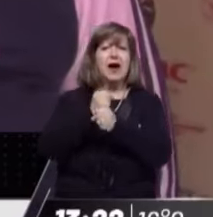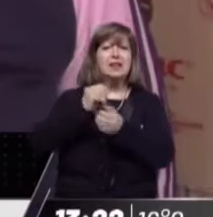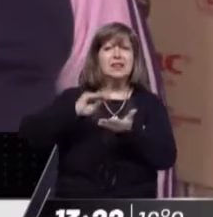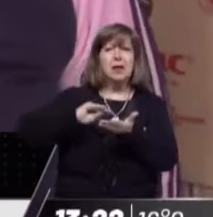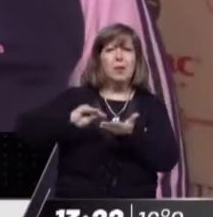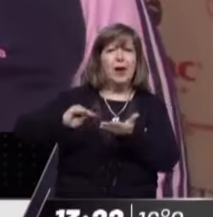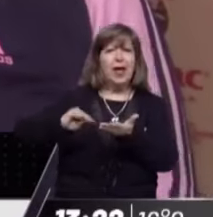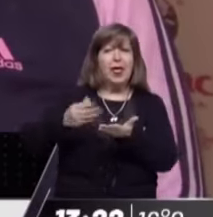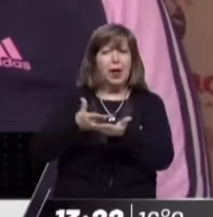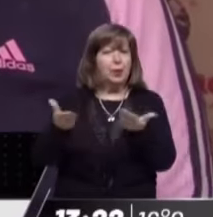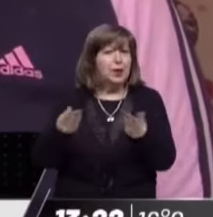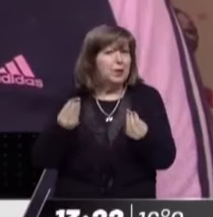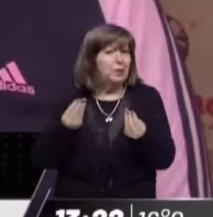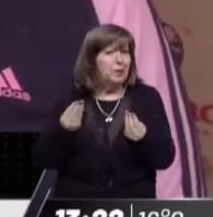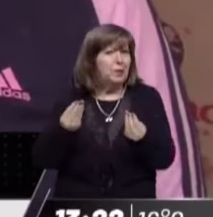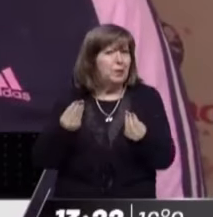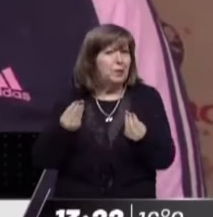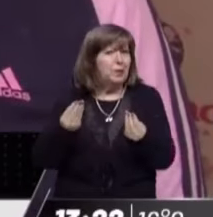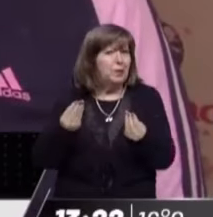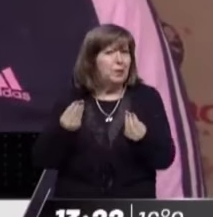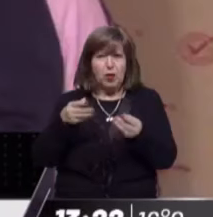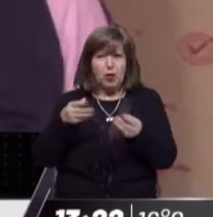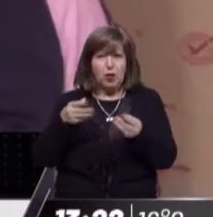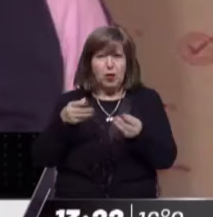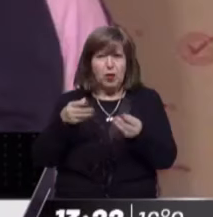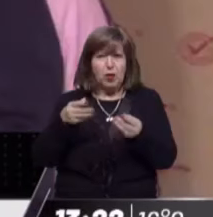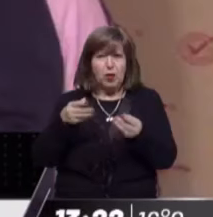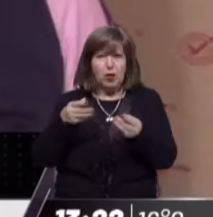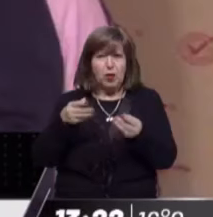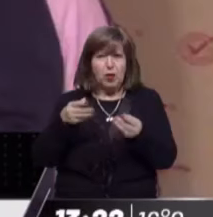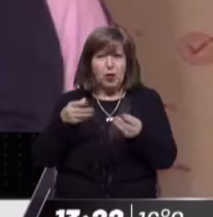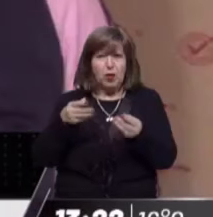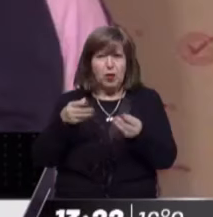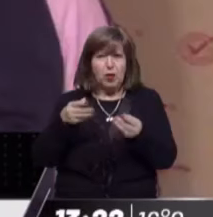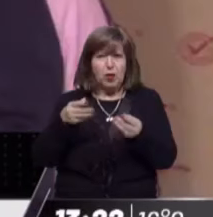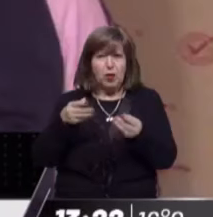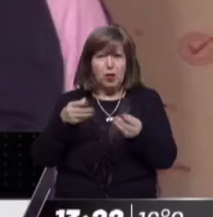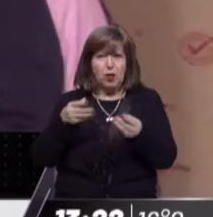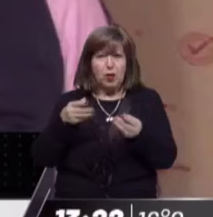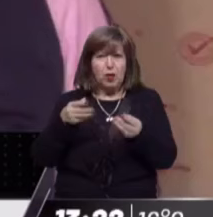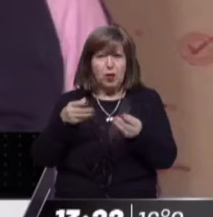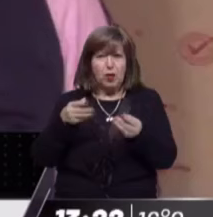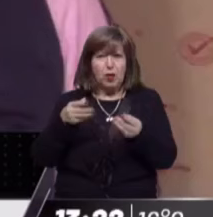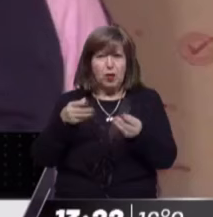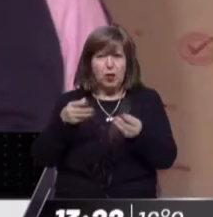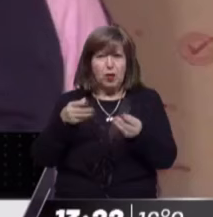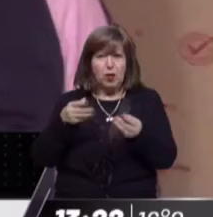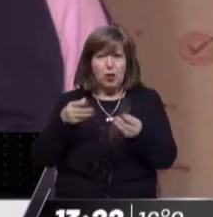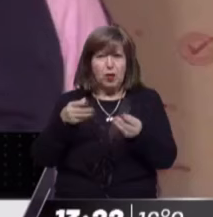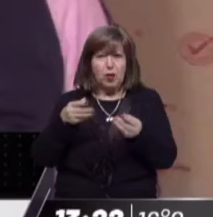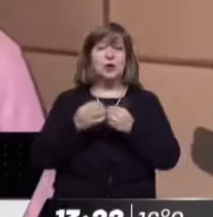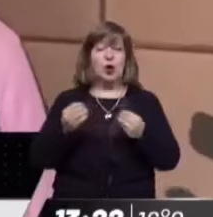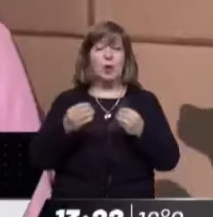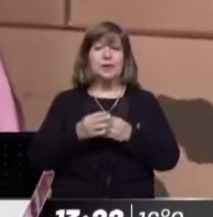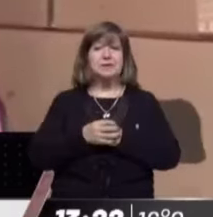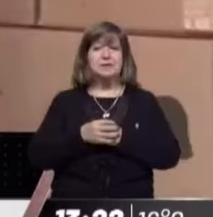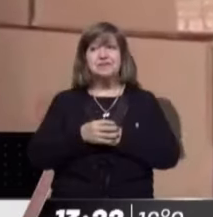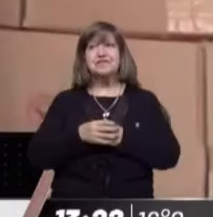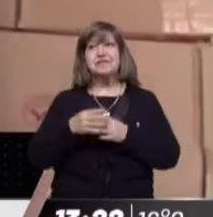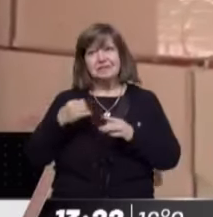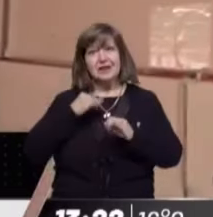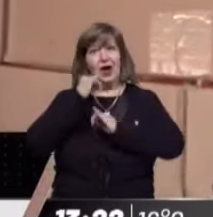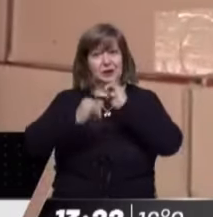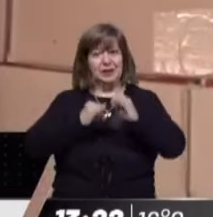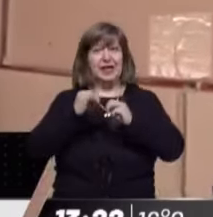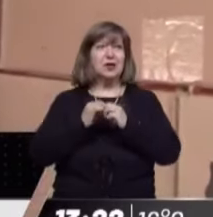vida y qué le dio curso a horneritos parner itos por mi vida eh Cuando